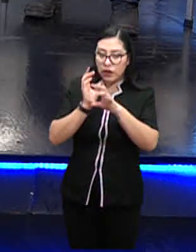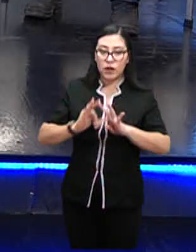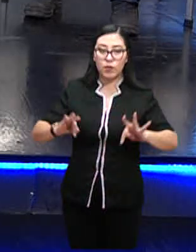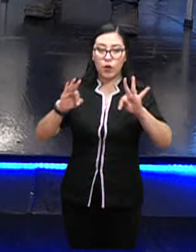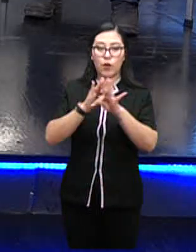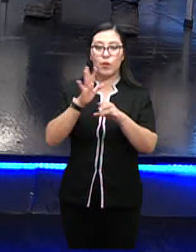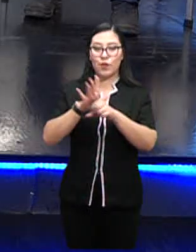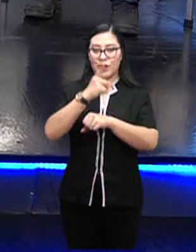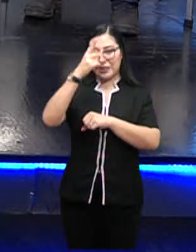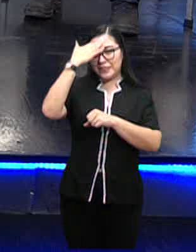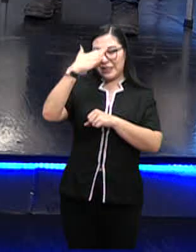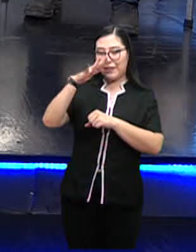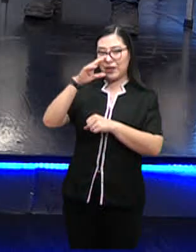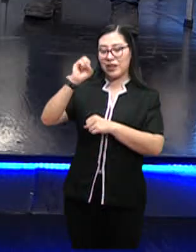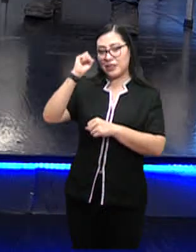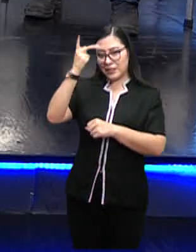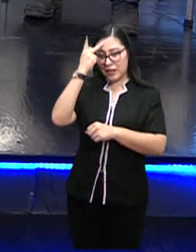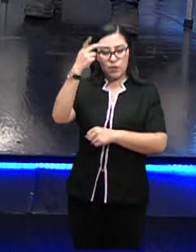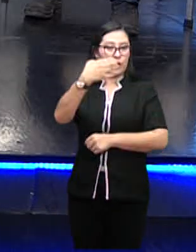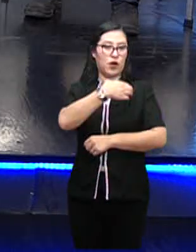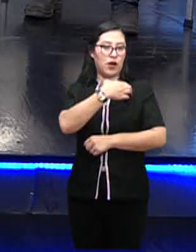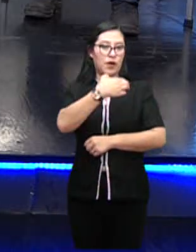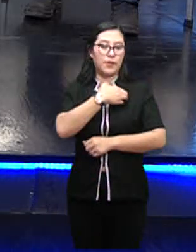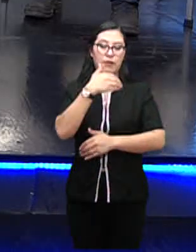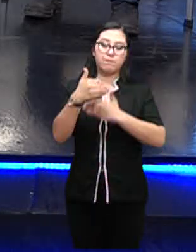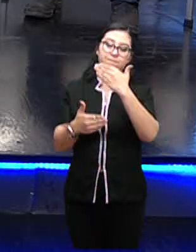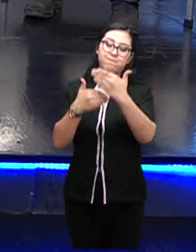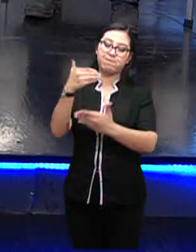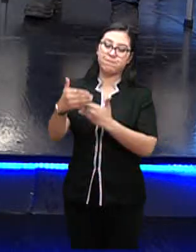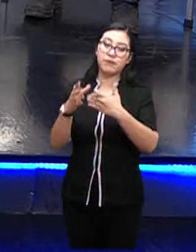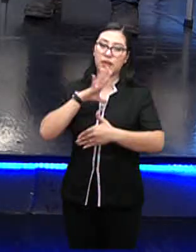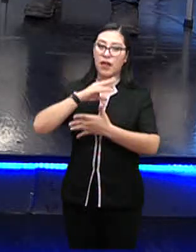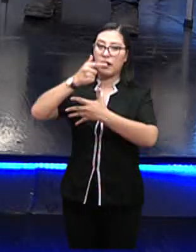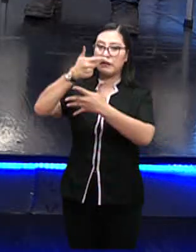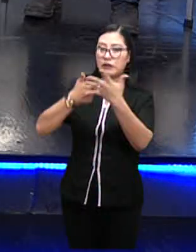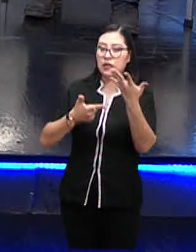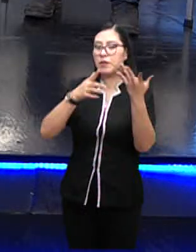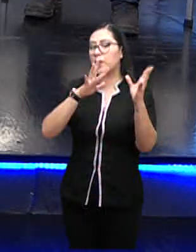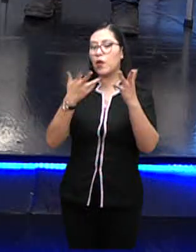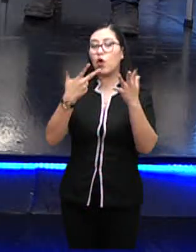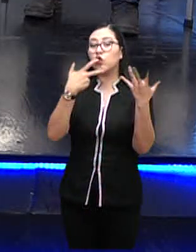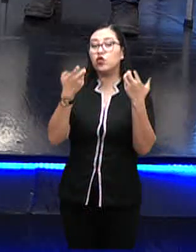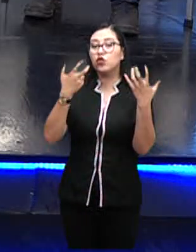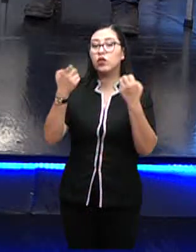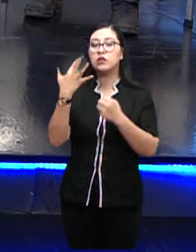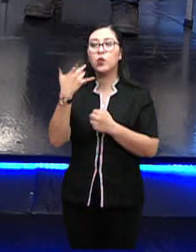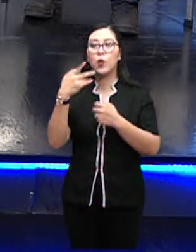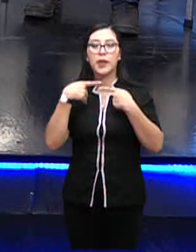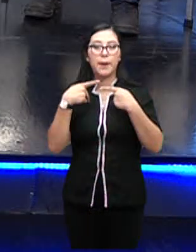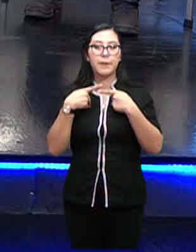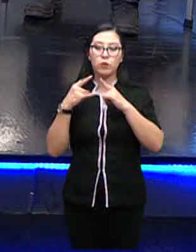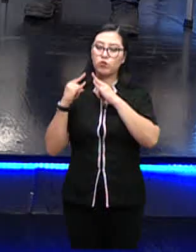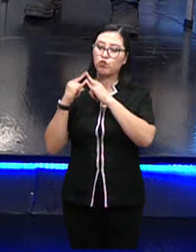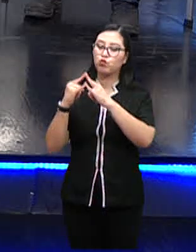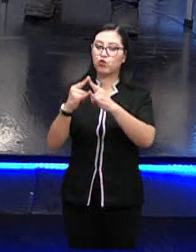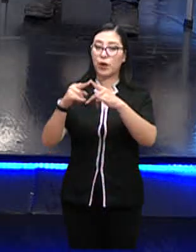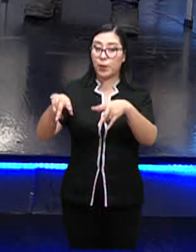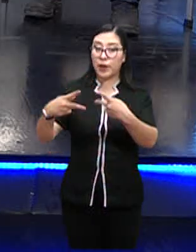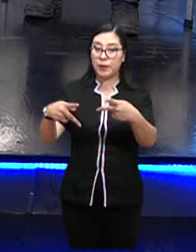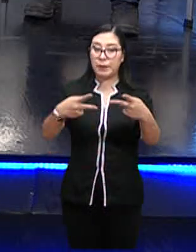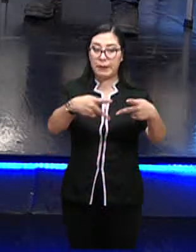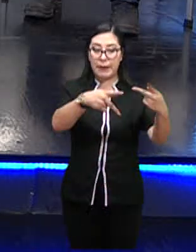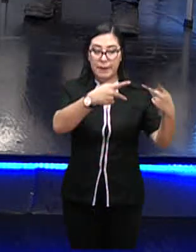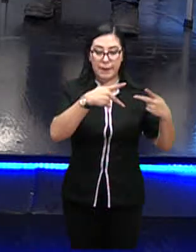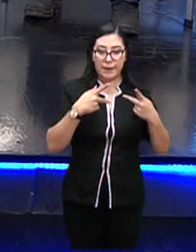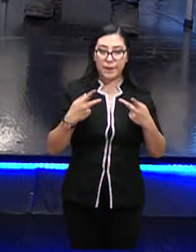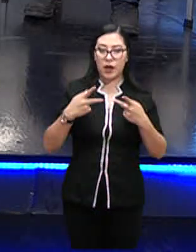en la capital potosina ya se sabe que estarían instalándose, o el padrón es como de 850 vendedores. Entonces, la labor que se